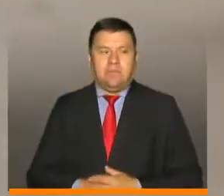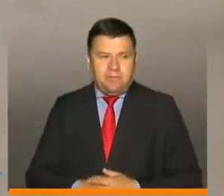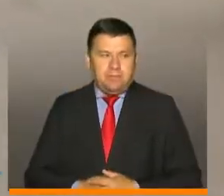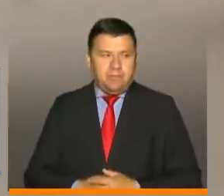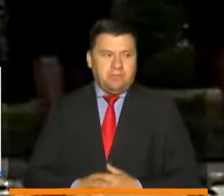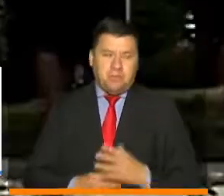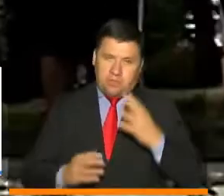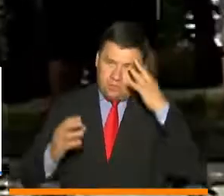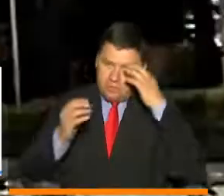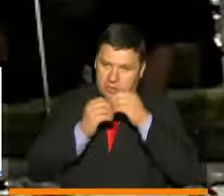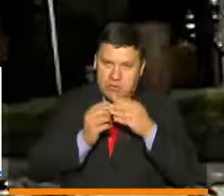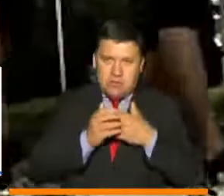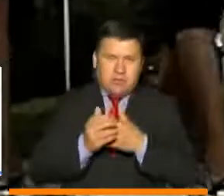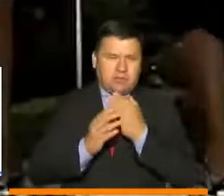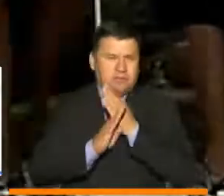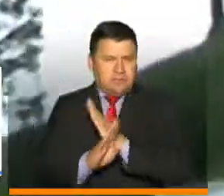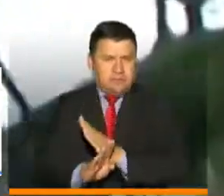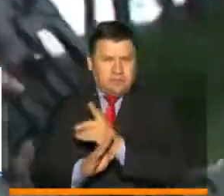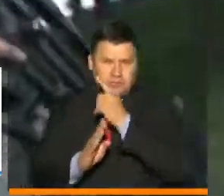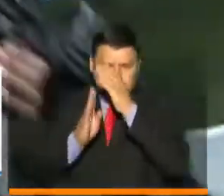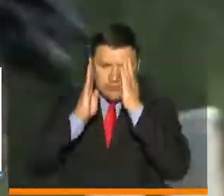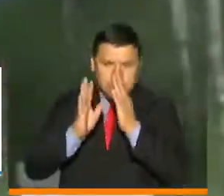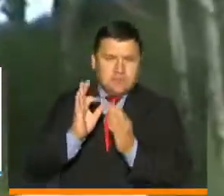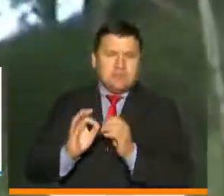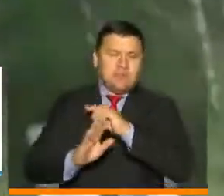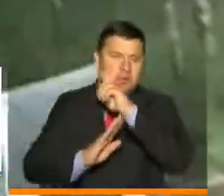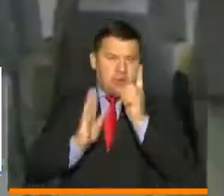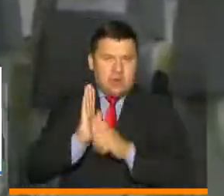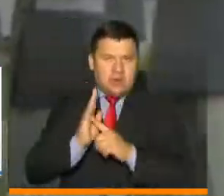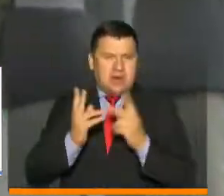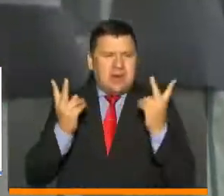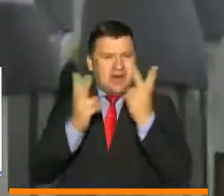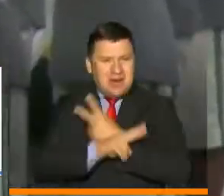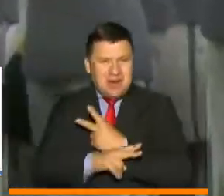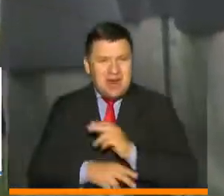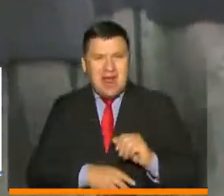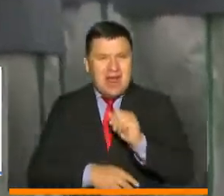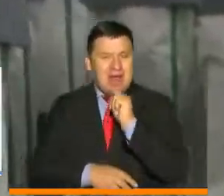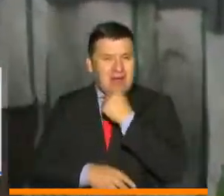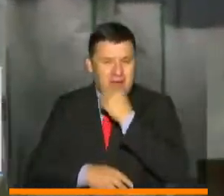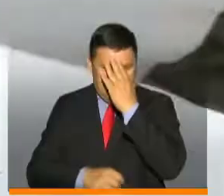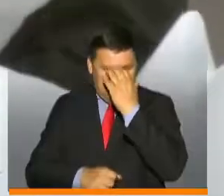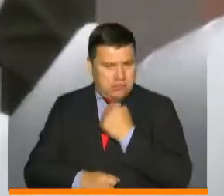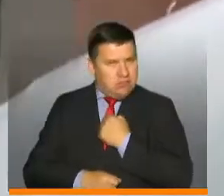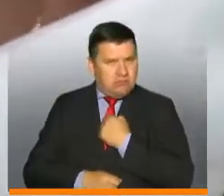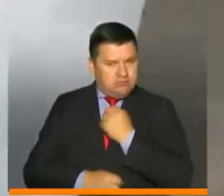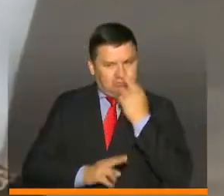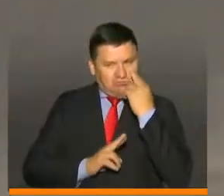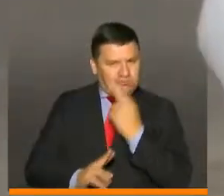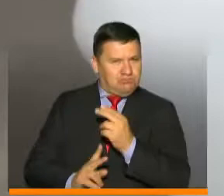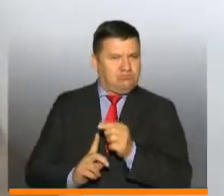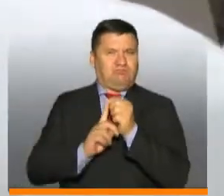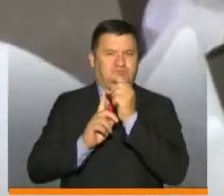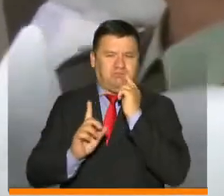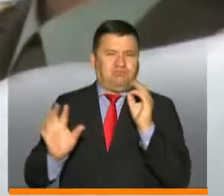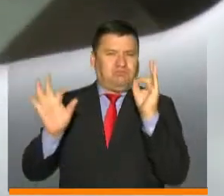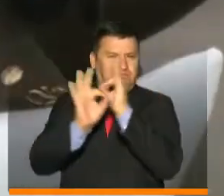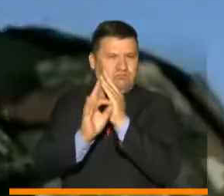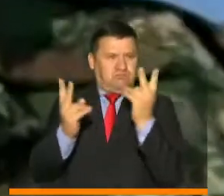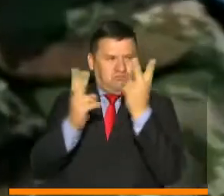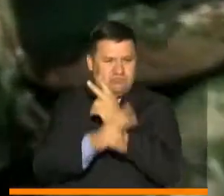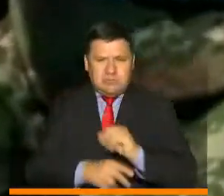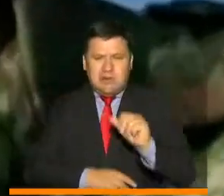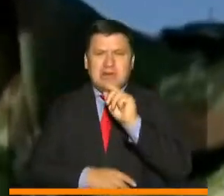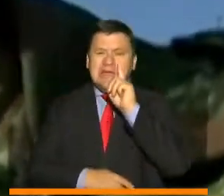Los lineamientos orientados a la prevención y atención integral de las violencias contra las mujeres en la fuerza pública, con especial énfasis en la